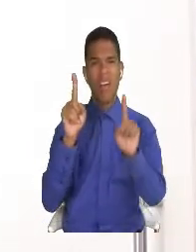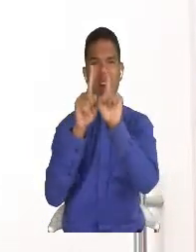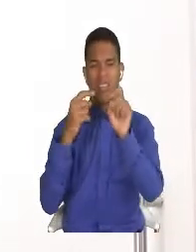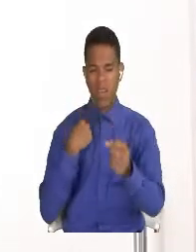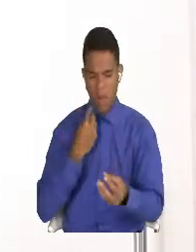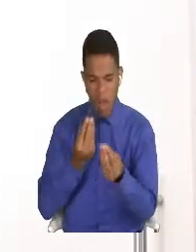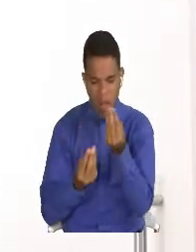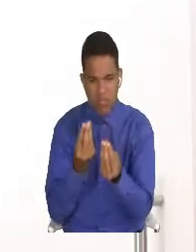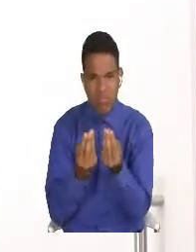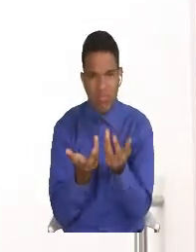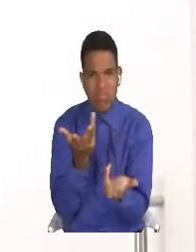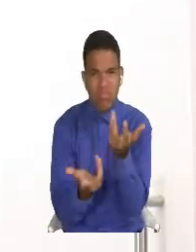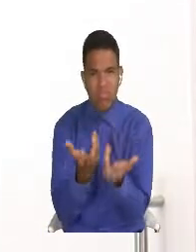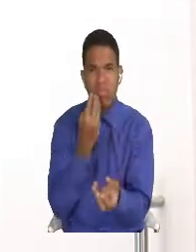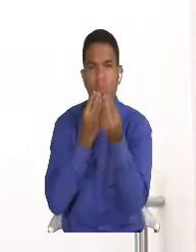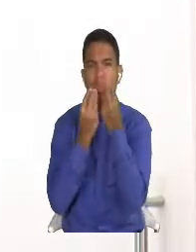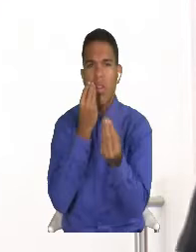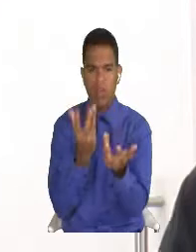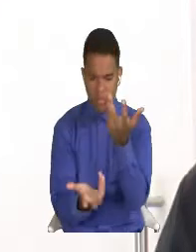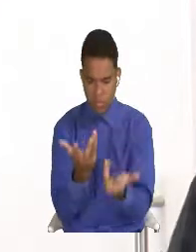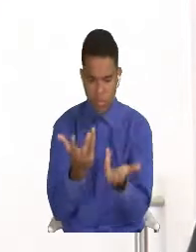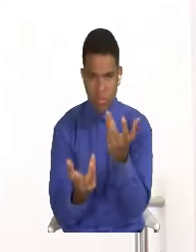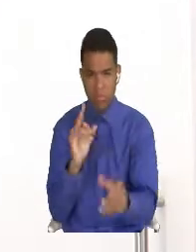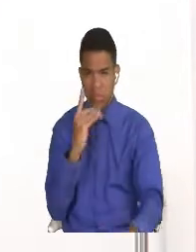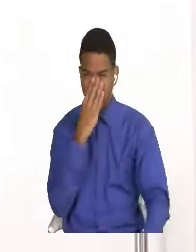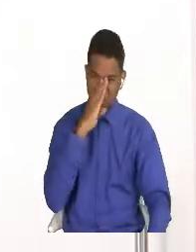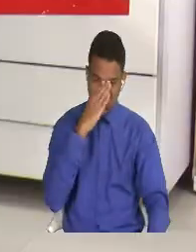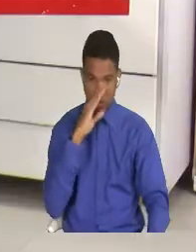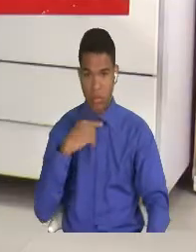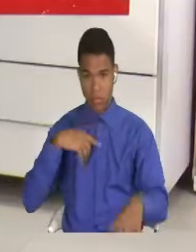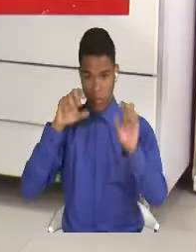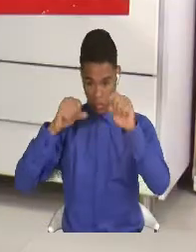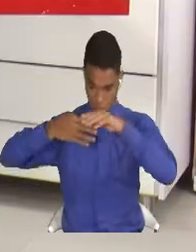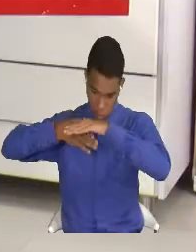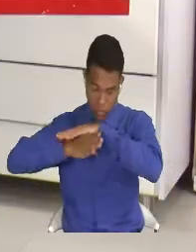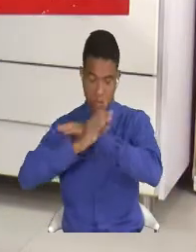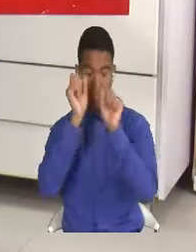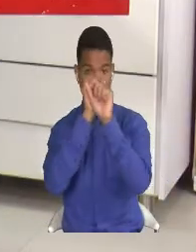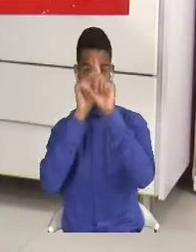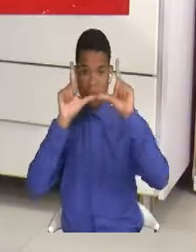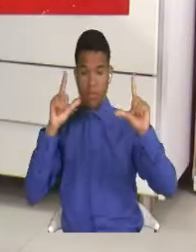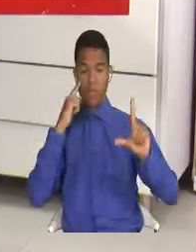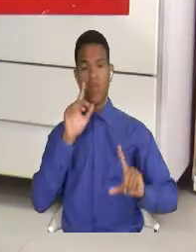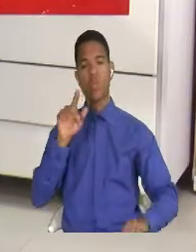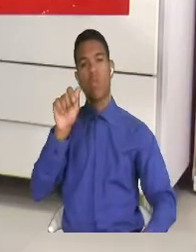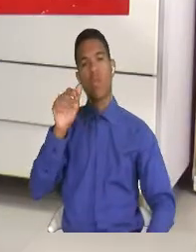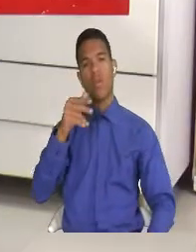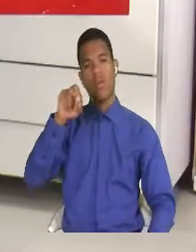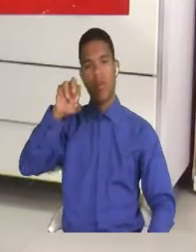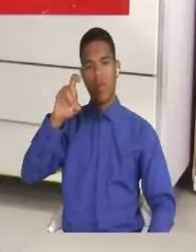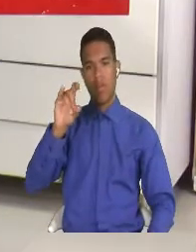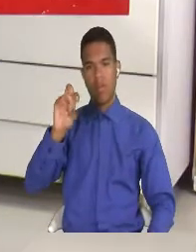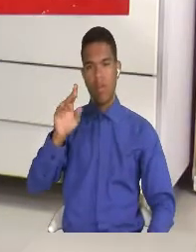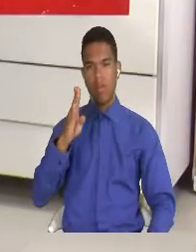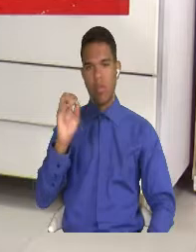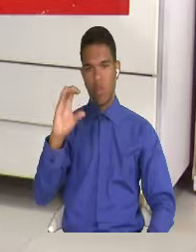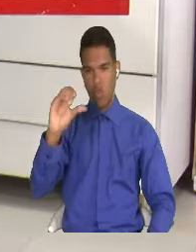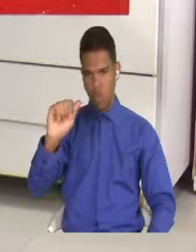como siempre se los digo, pues bueno, háganle y entren a nuestra fanpage de Facebook A Pedir de Boca y con muchísimo gusto nosotros